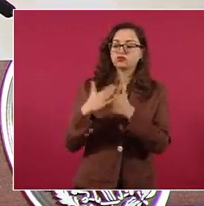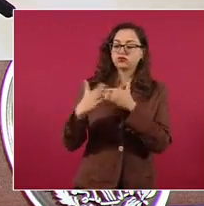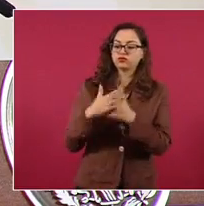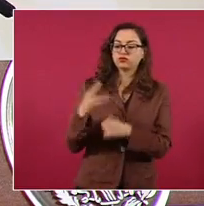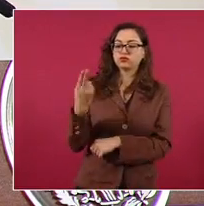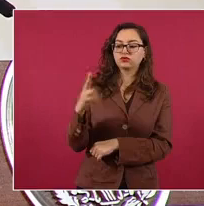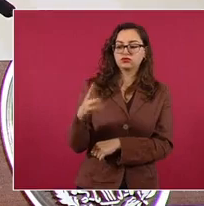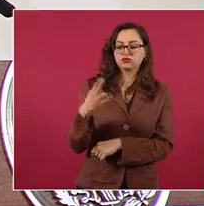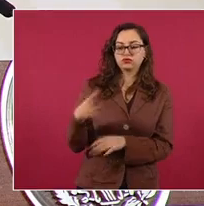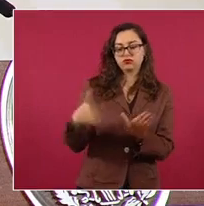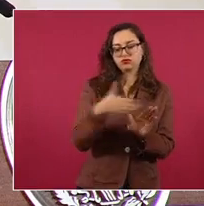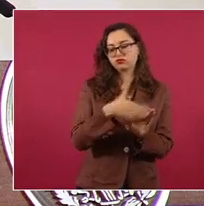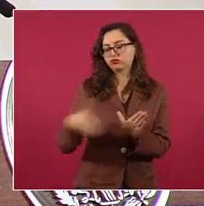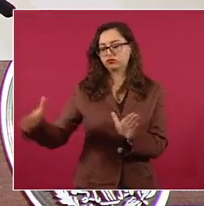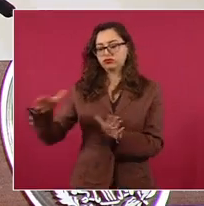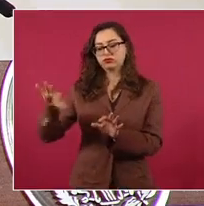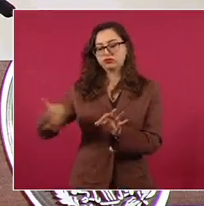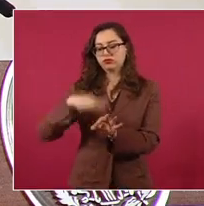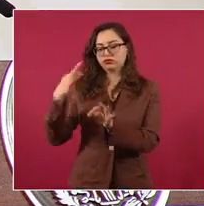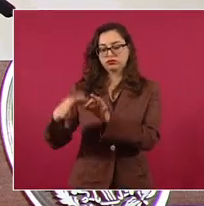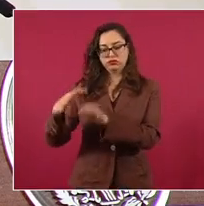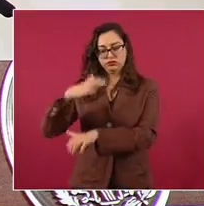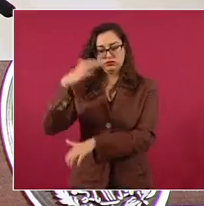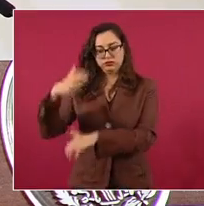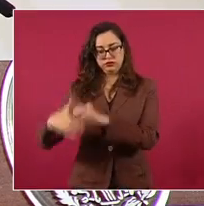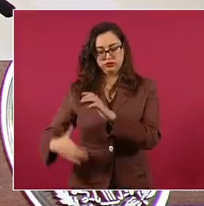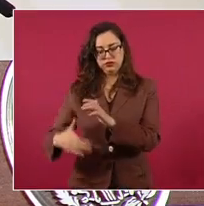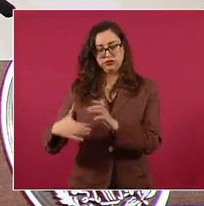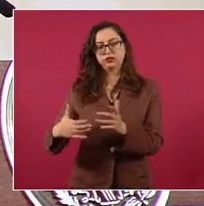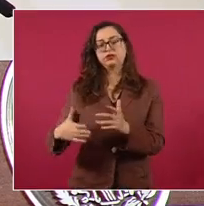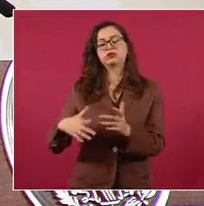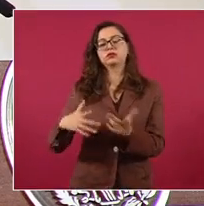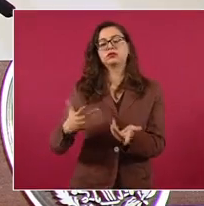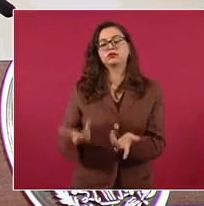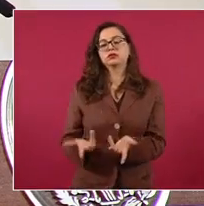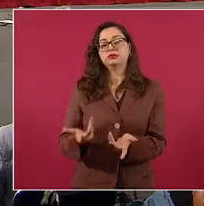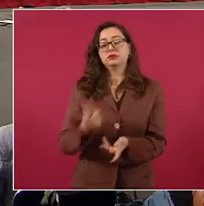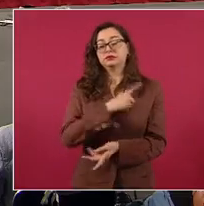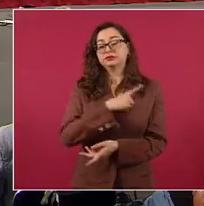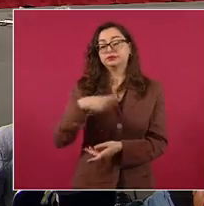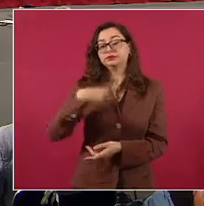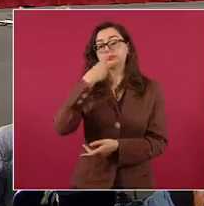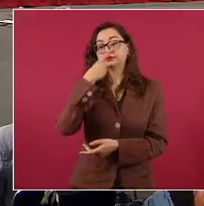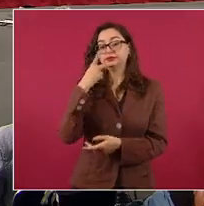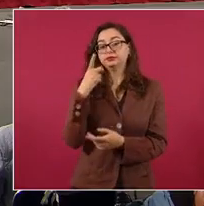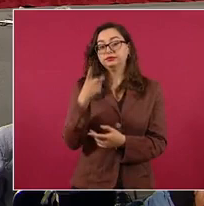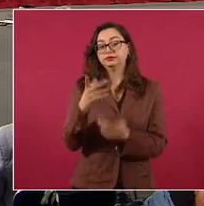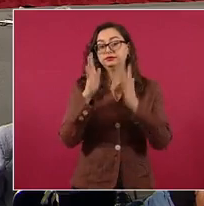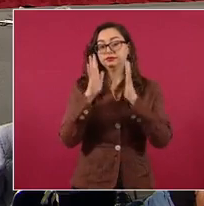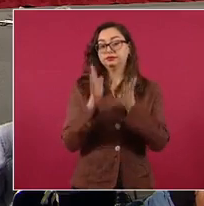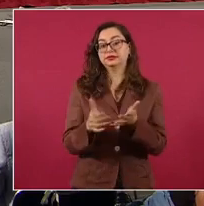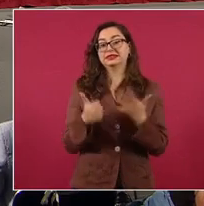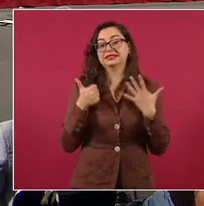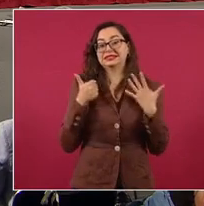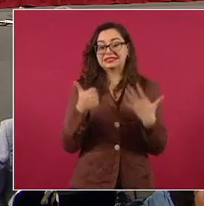etapa, decir que van más de 6 millones,